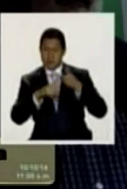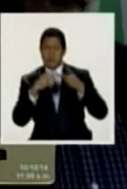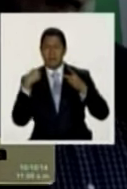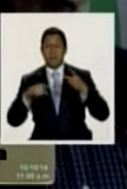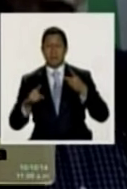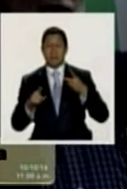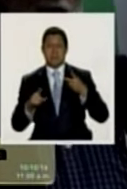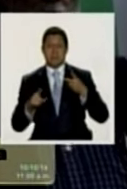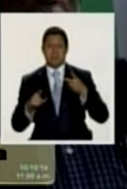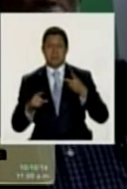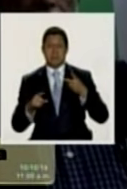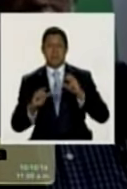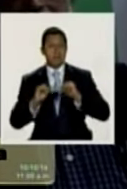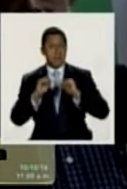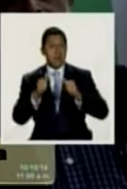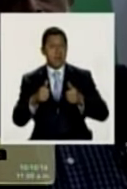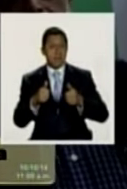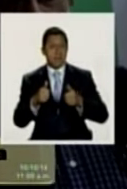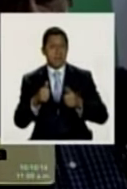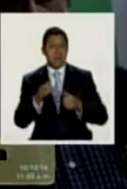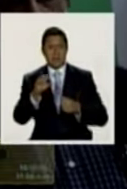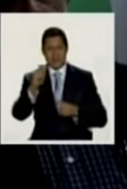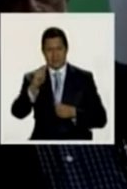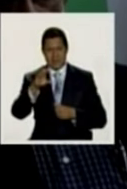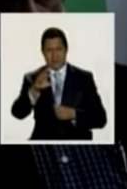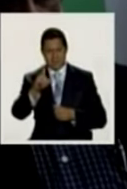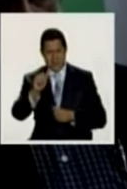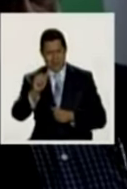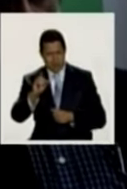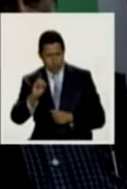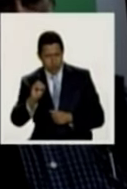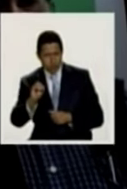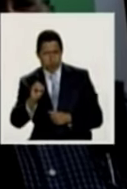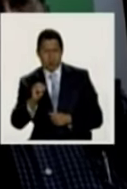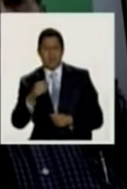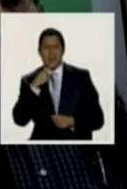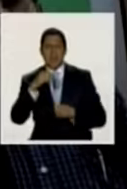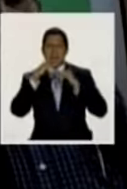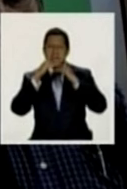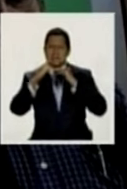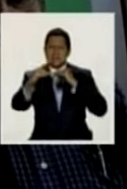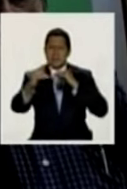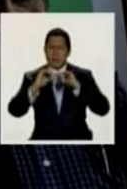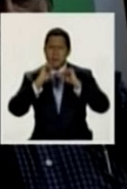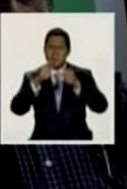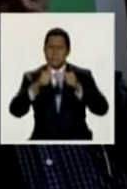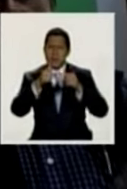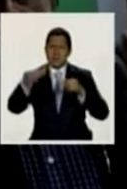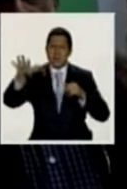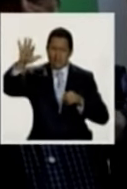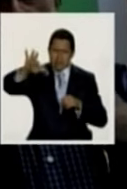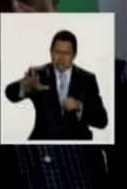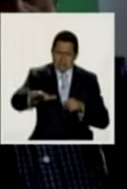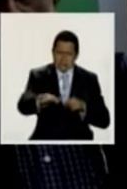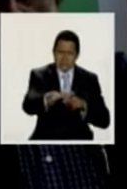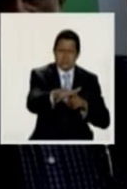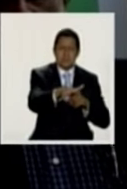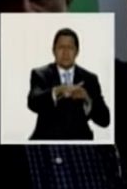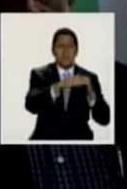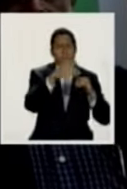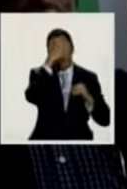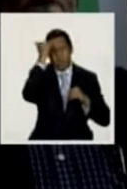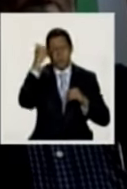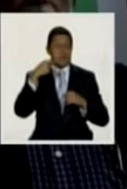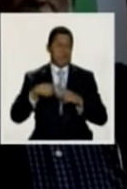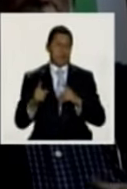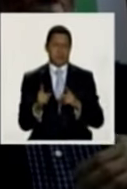está el comienzo de Cantaclaro, que me parece una hermosura. Dice, la sabana arranca al pie de la cordillera andina y después se olvida